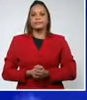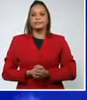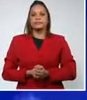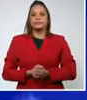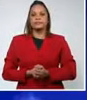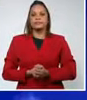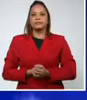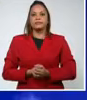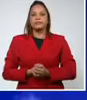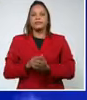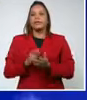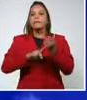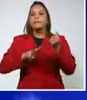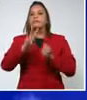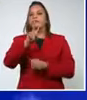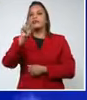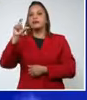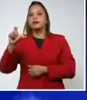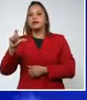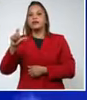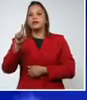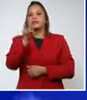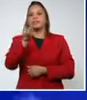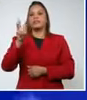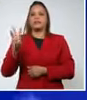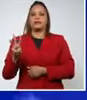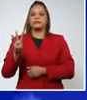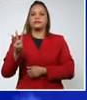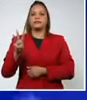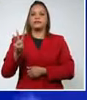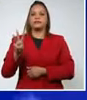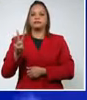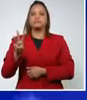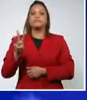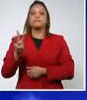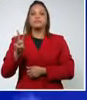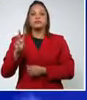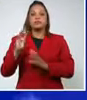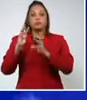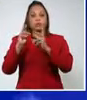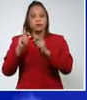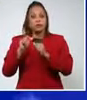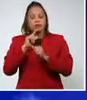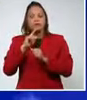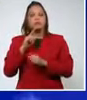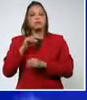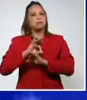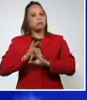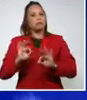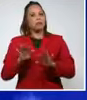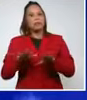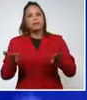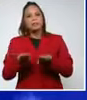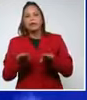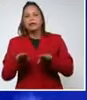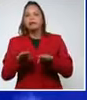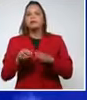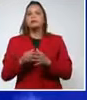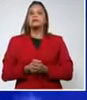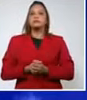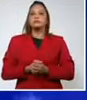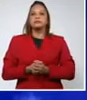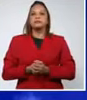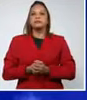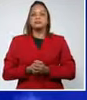Villa Clara confirma 13 casos, cifra que han mantenido estable, no, evidentemente tienen